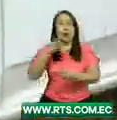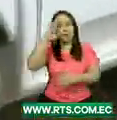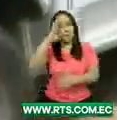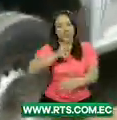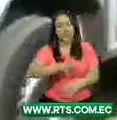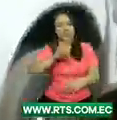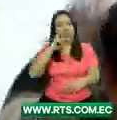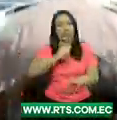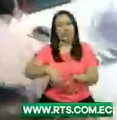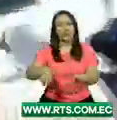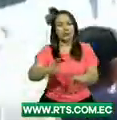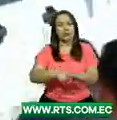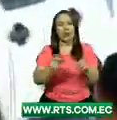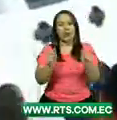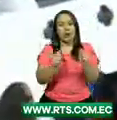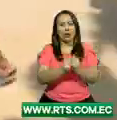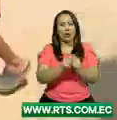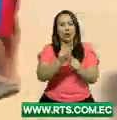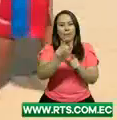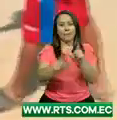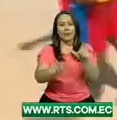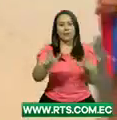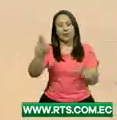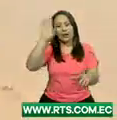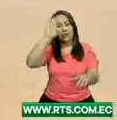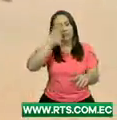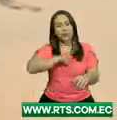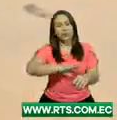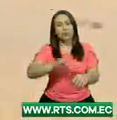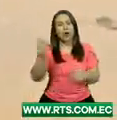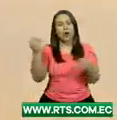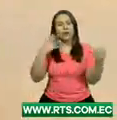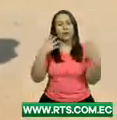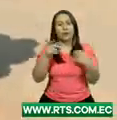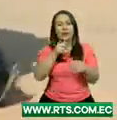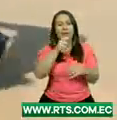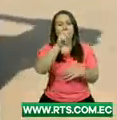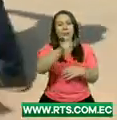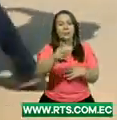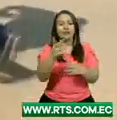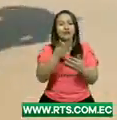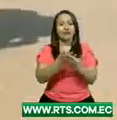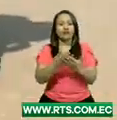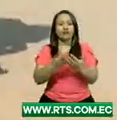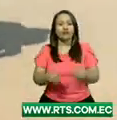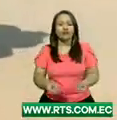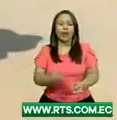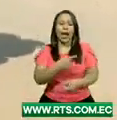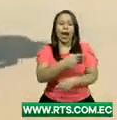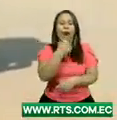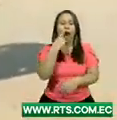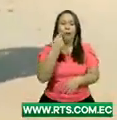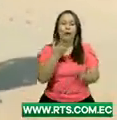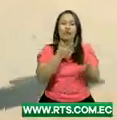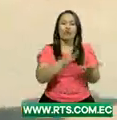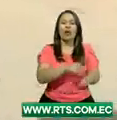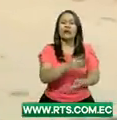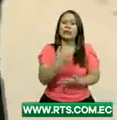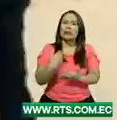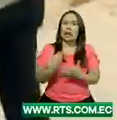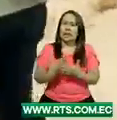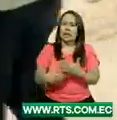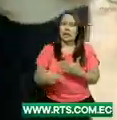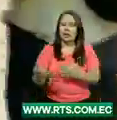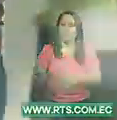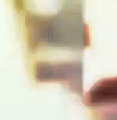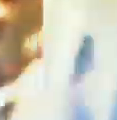y junto a agentes de la dina se trabajan para detener a los asesinos de este padre de familia informó charlie